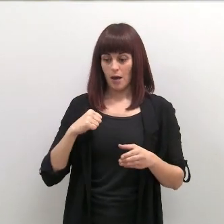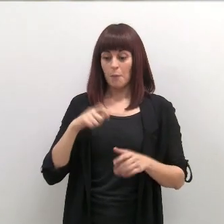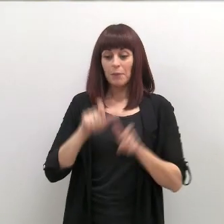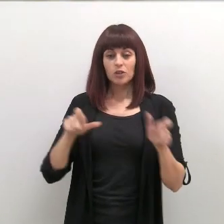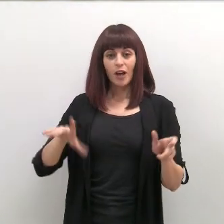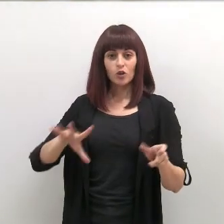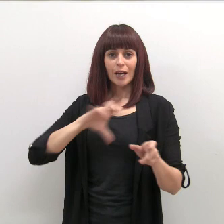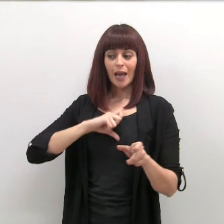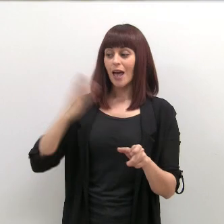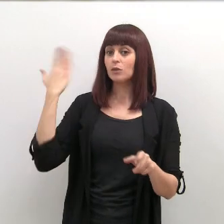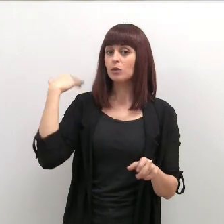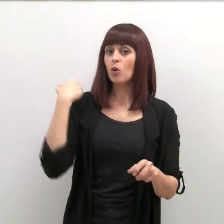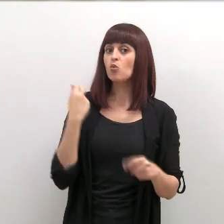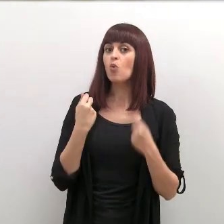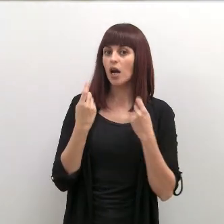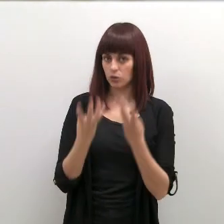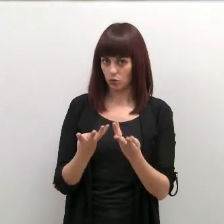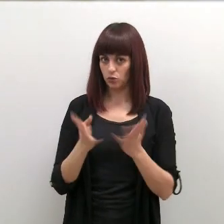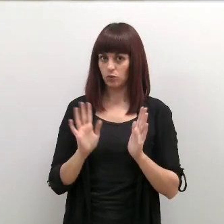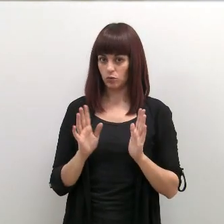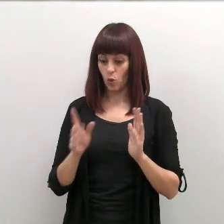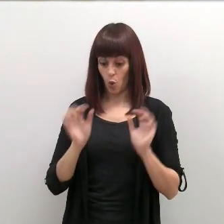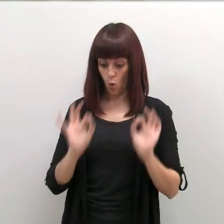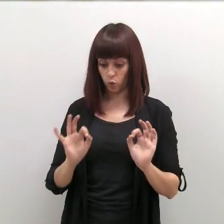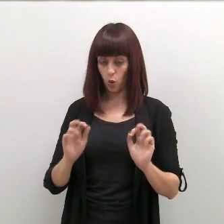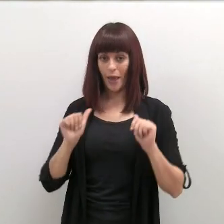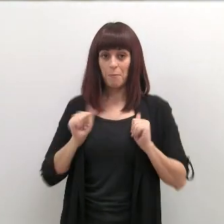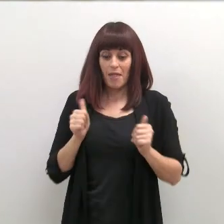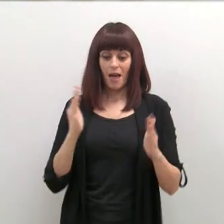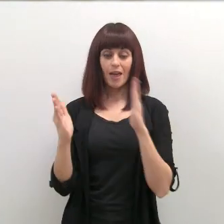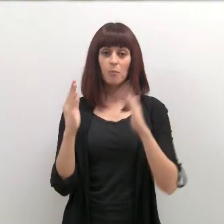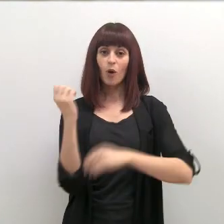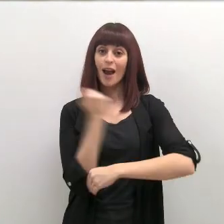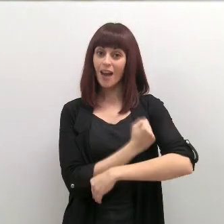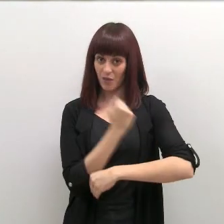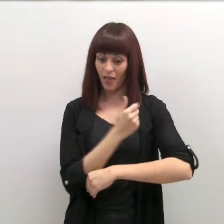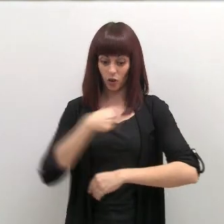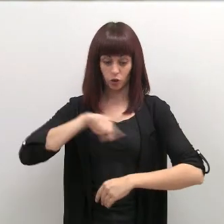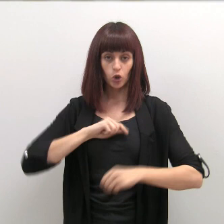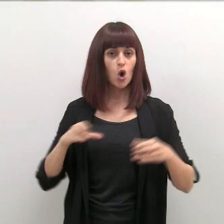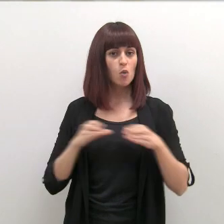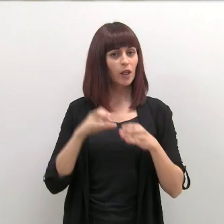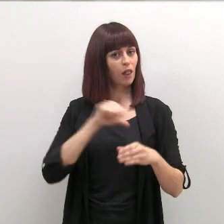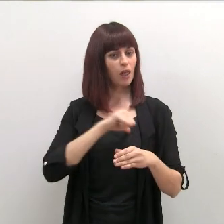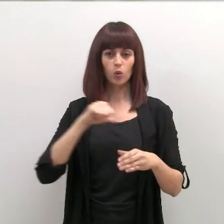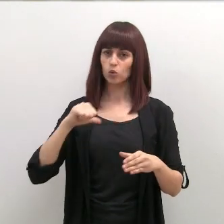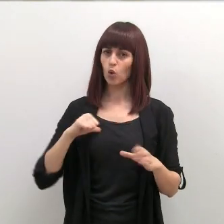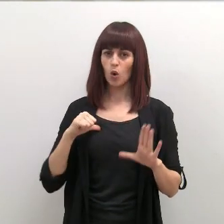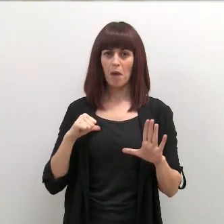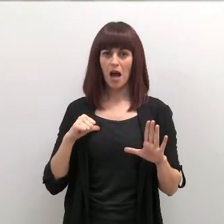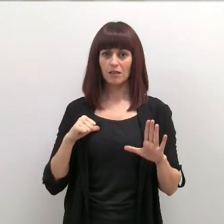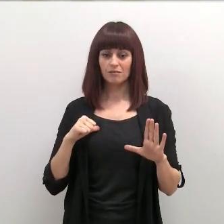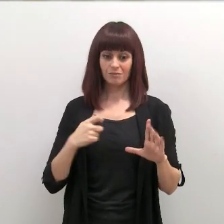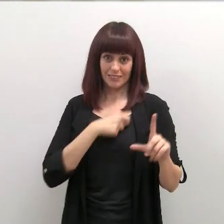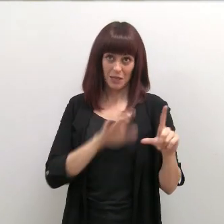cifras, cuando empezamos el periodo navideño, éramos la comunidad autónoma de España, por lo menos de la península,